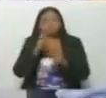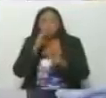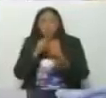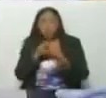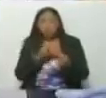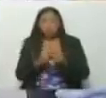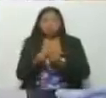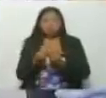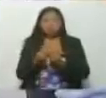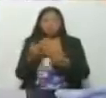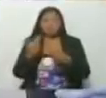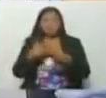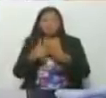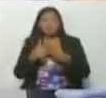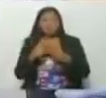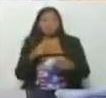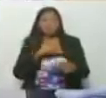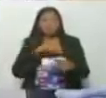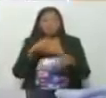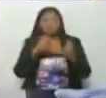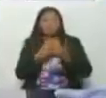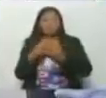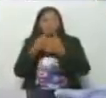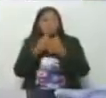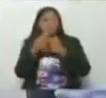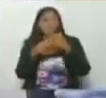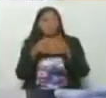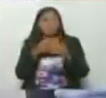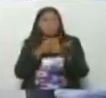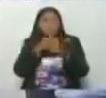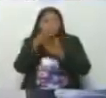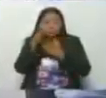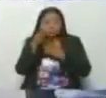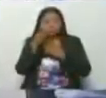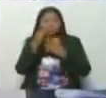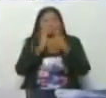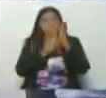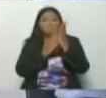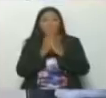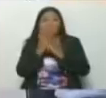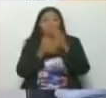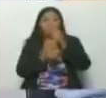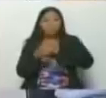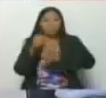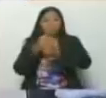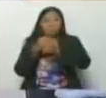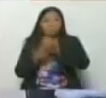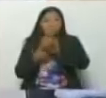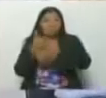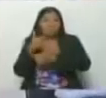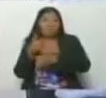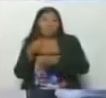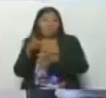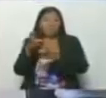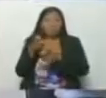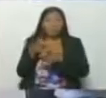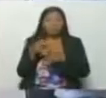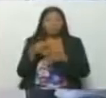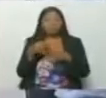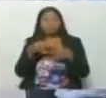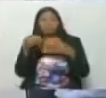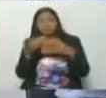el petróleo es la esencia de nuestra economía la línea central la columna vertebral los ingresos de divisas los ingresos